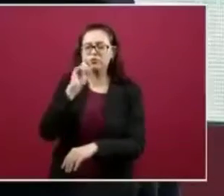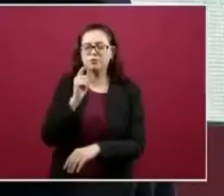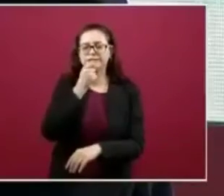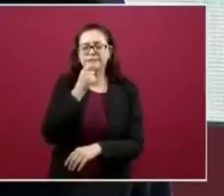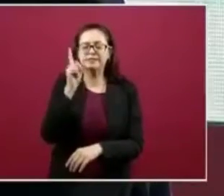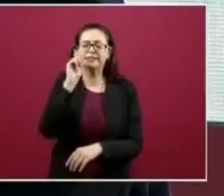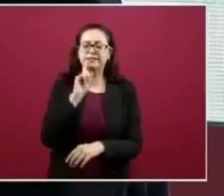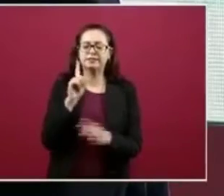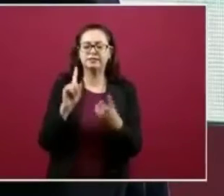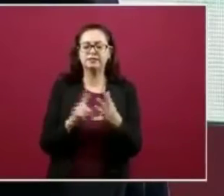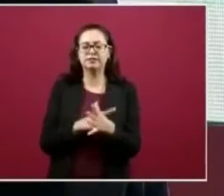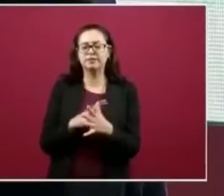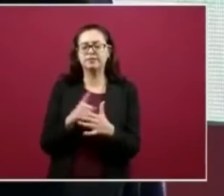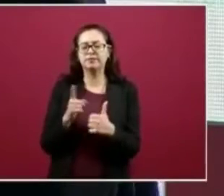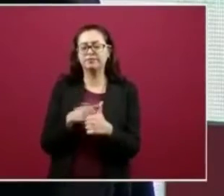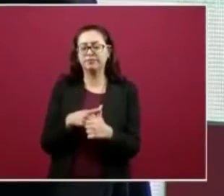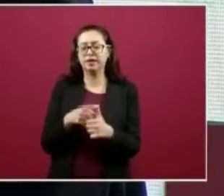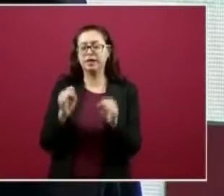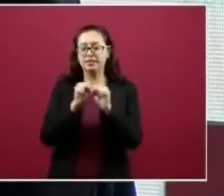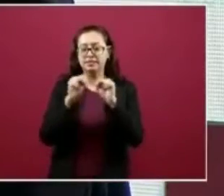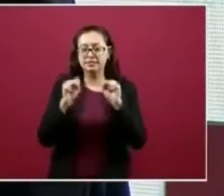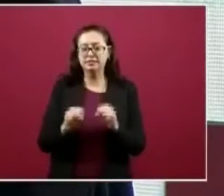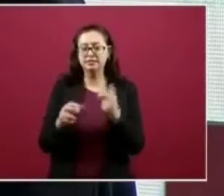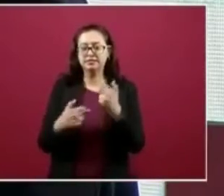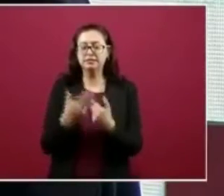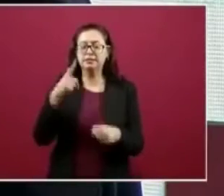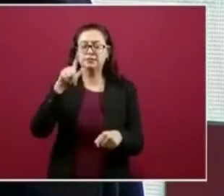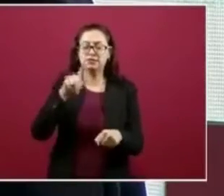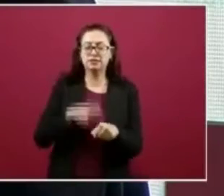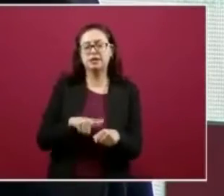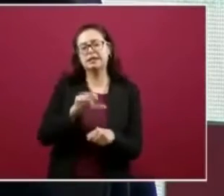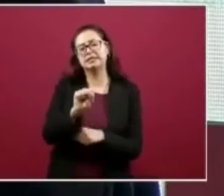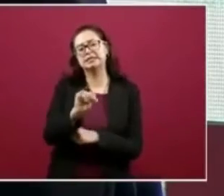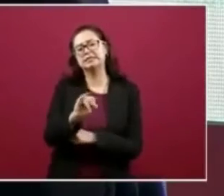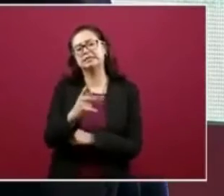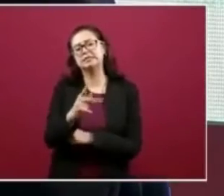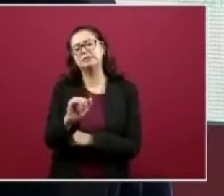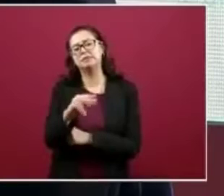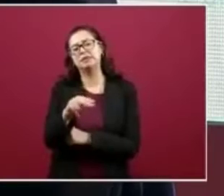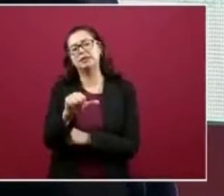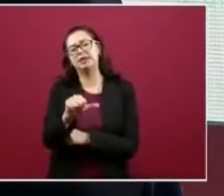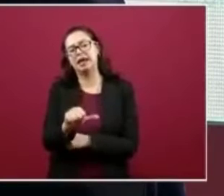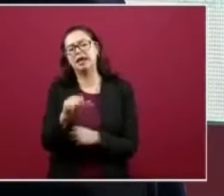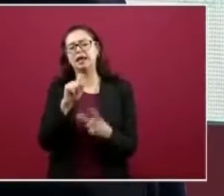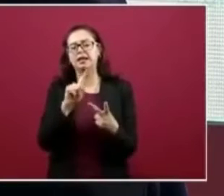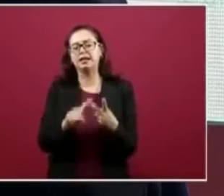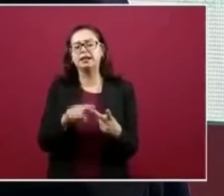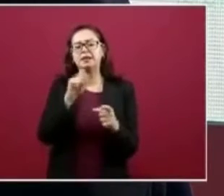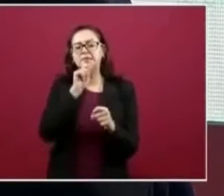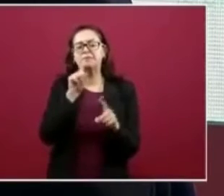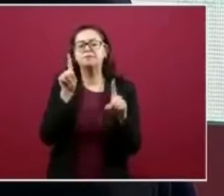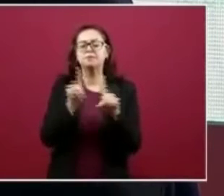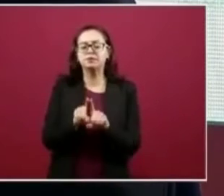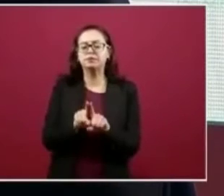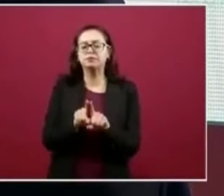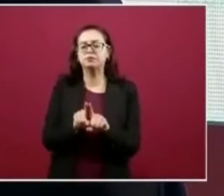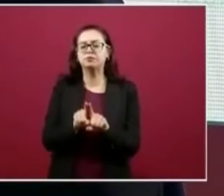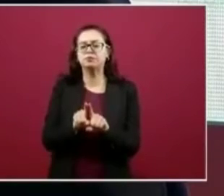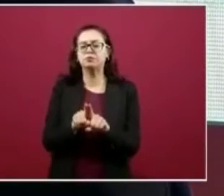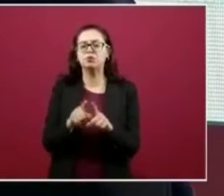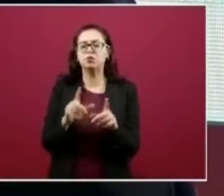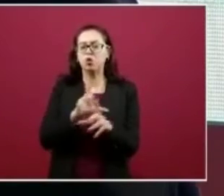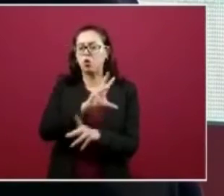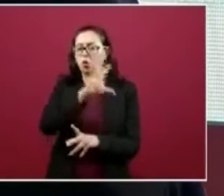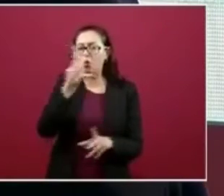Sistema Nacional de Protección Integral de los Derechos de las Niñas, Niños y Adolescentes y el Secretario Ejecutivo, y en todos